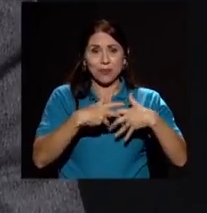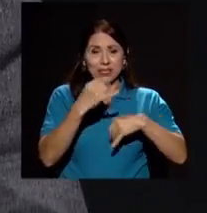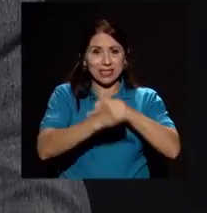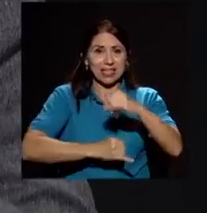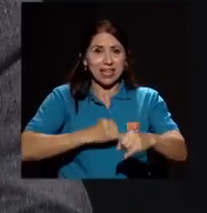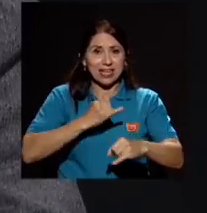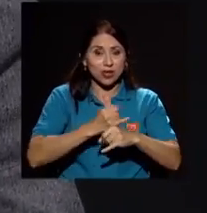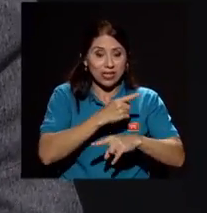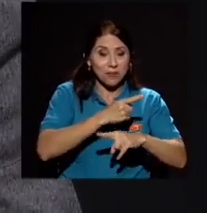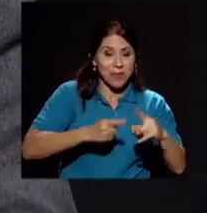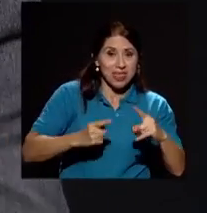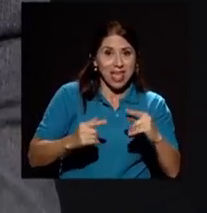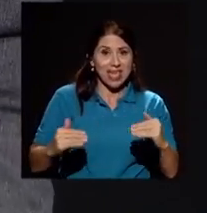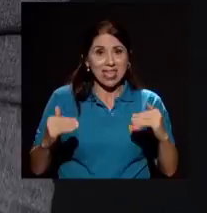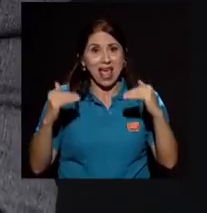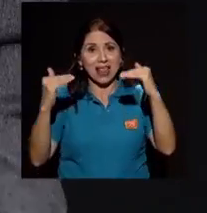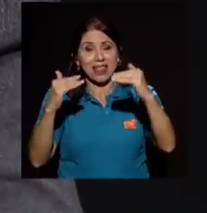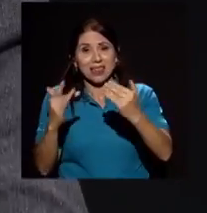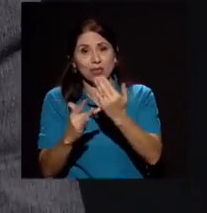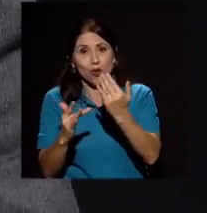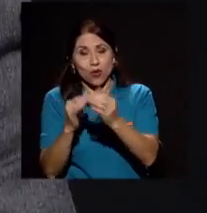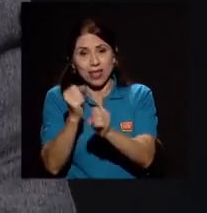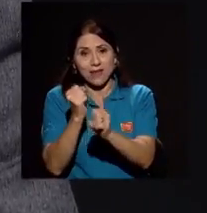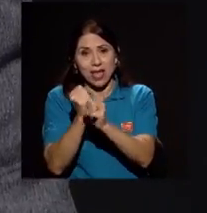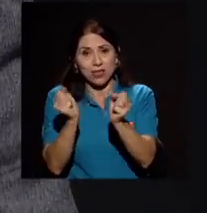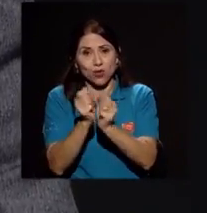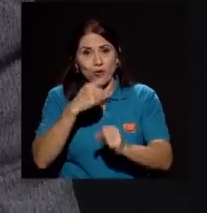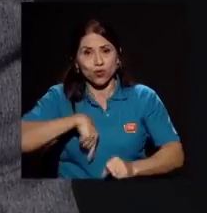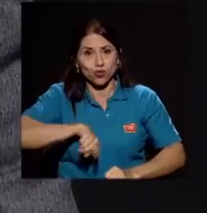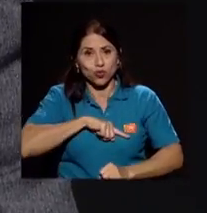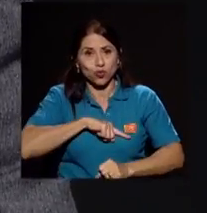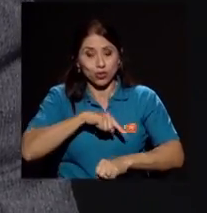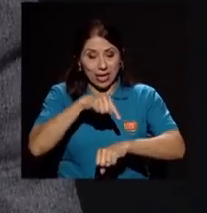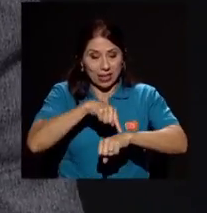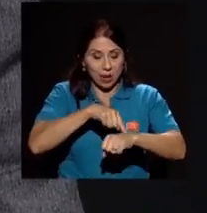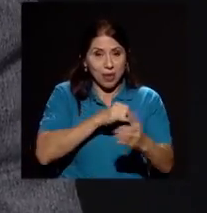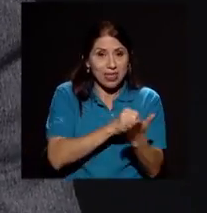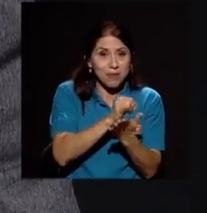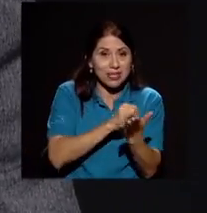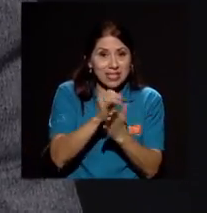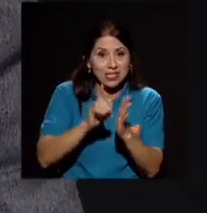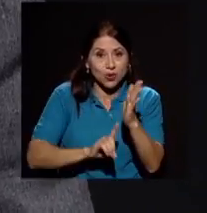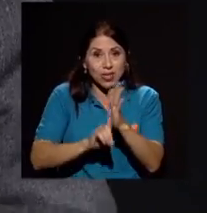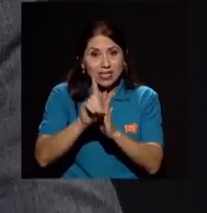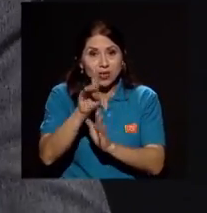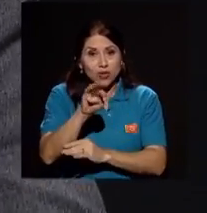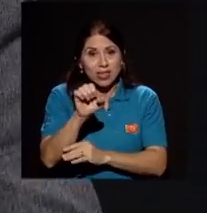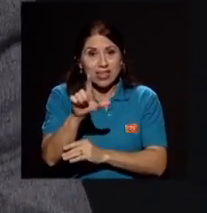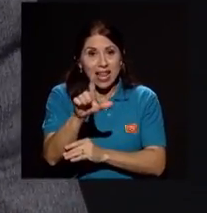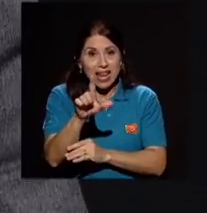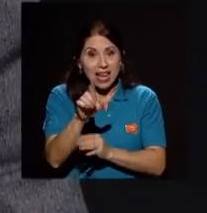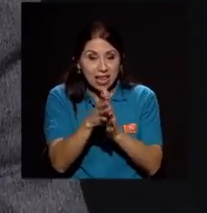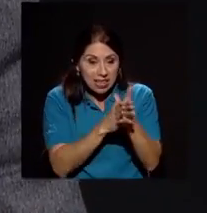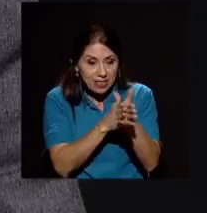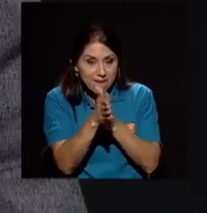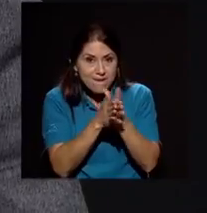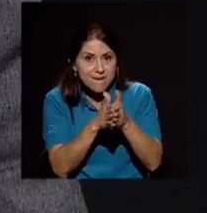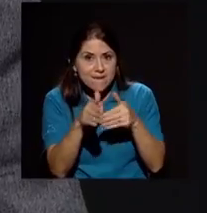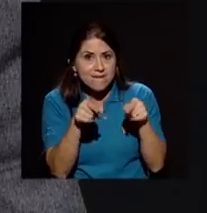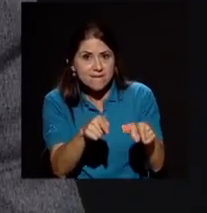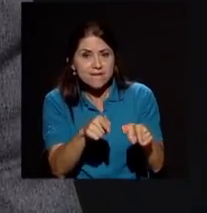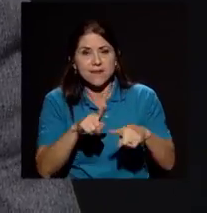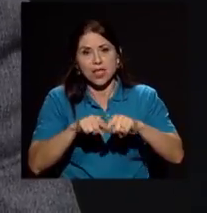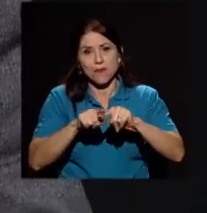nosotros que le saquemos provecho ahora a la etapa de investigación y desarrollo de intel va a depender obviamente nosotros